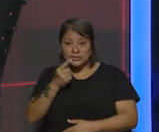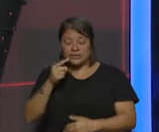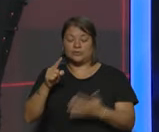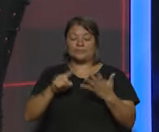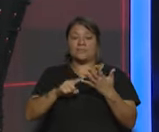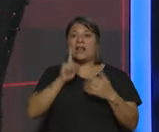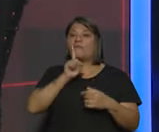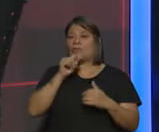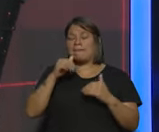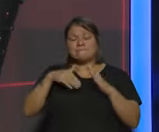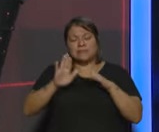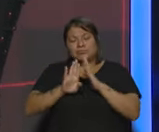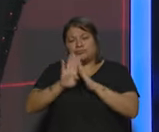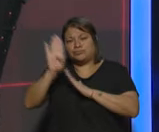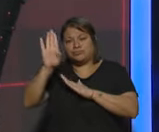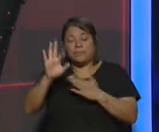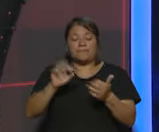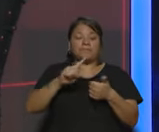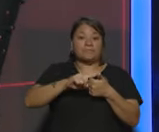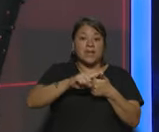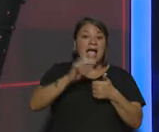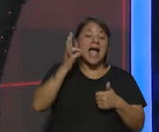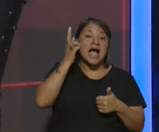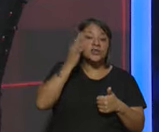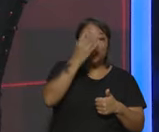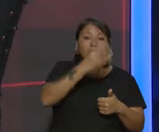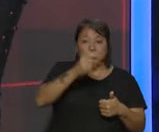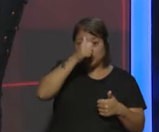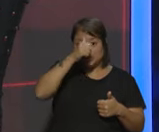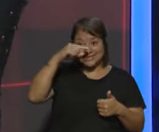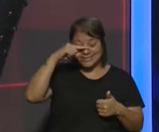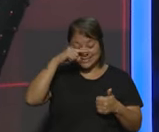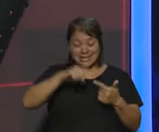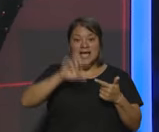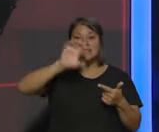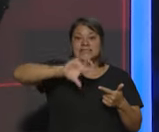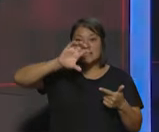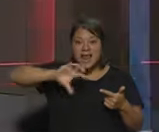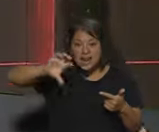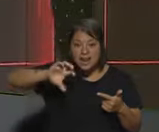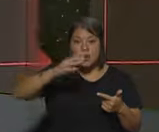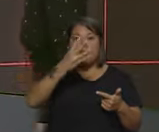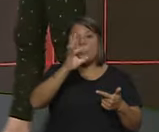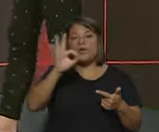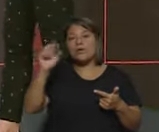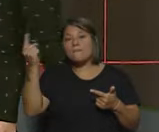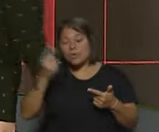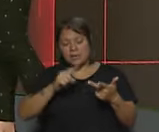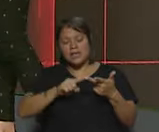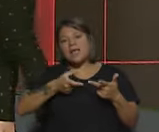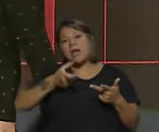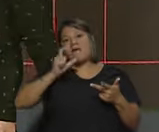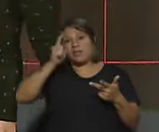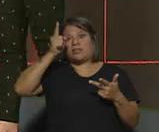incrementó el azúcar 417 la sal 400 por y el café que también lo hemos